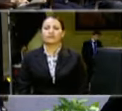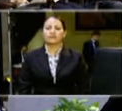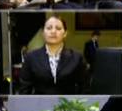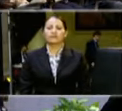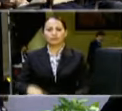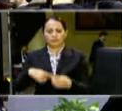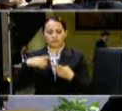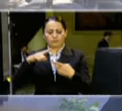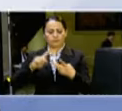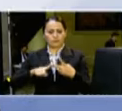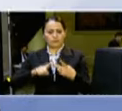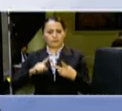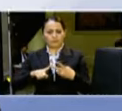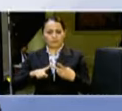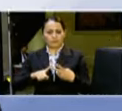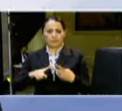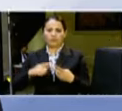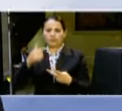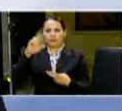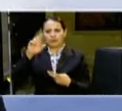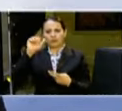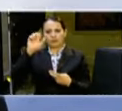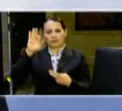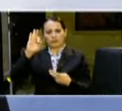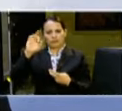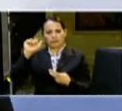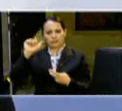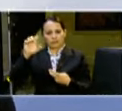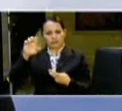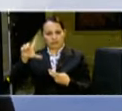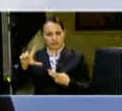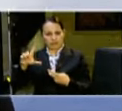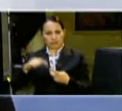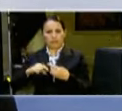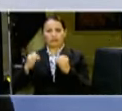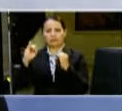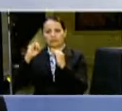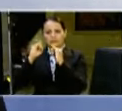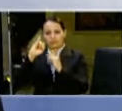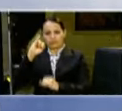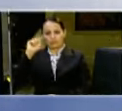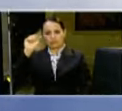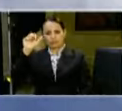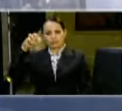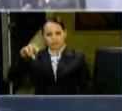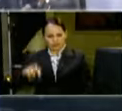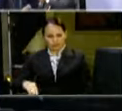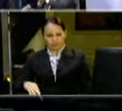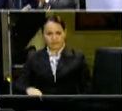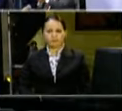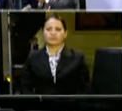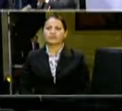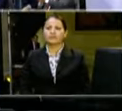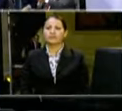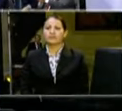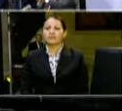En segundo lugar, al doctor Rafael Fernández de Castro Medina, del ITAM, mi alma mater.